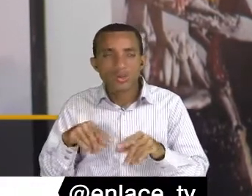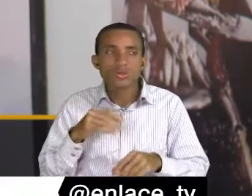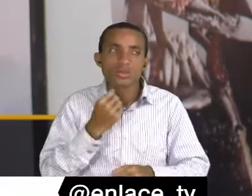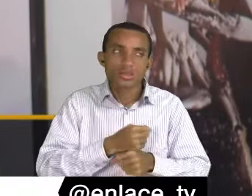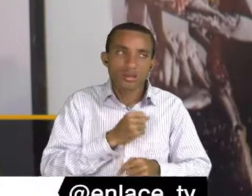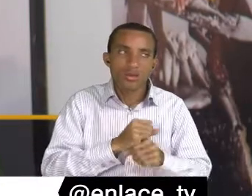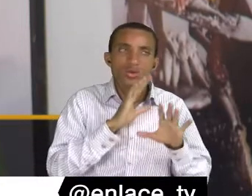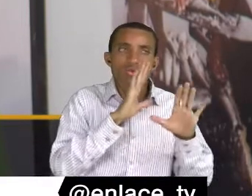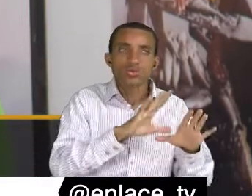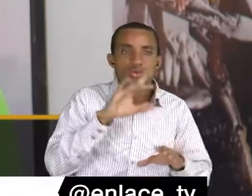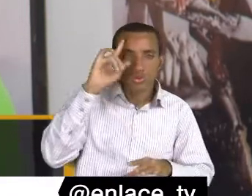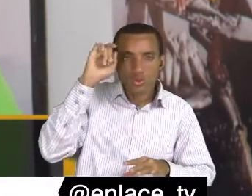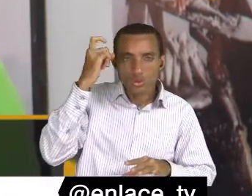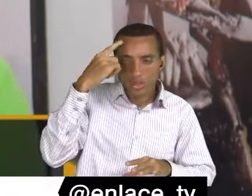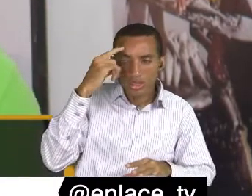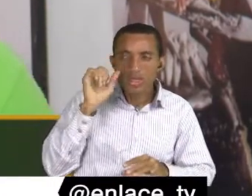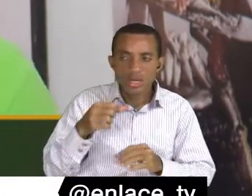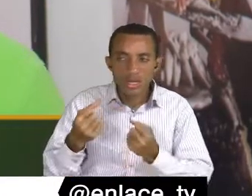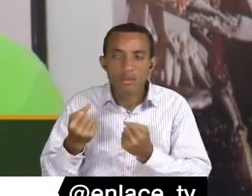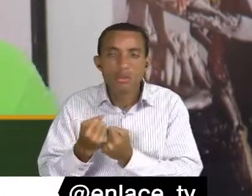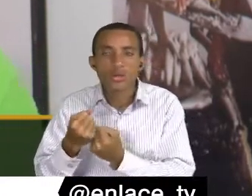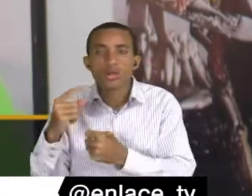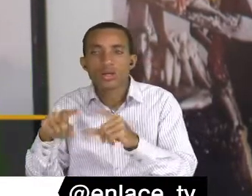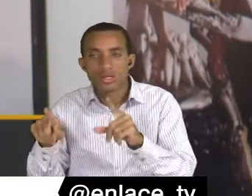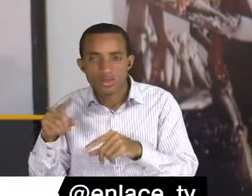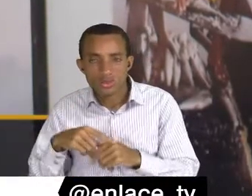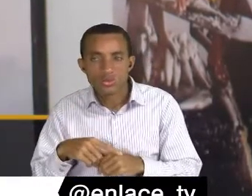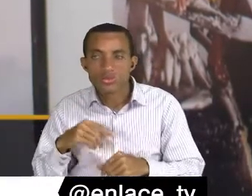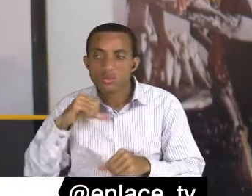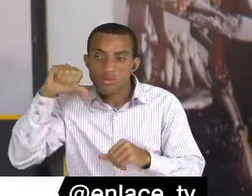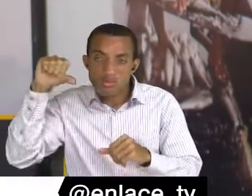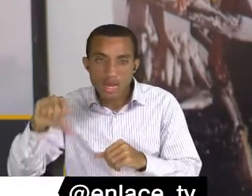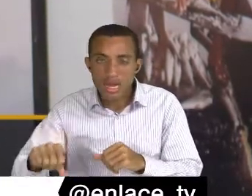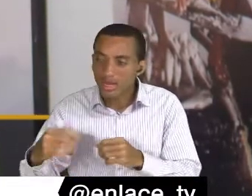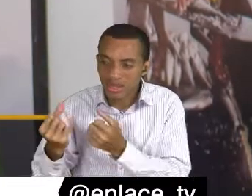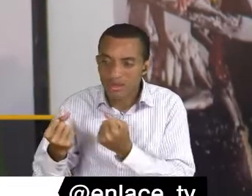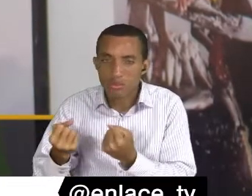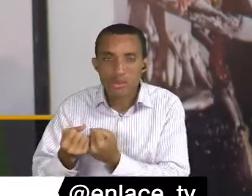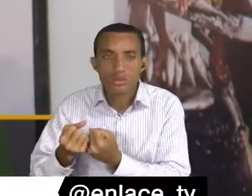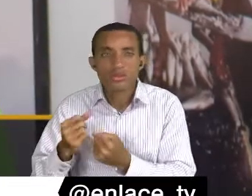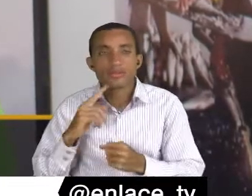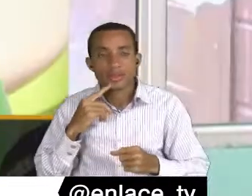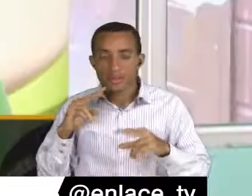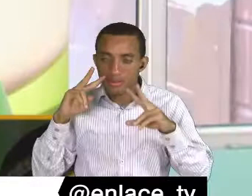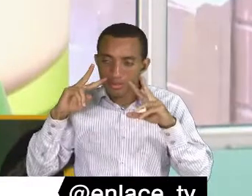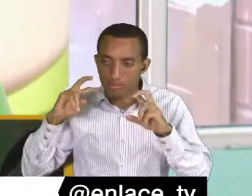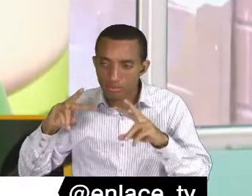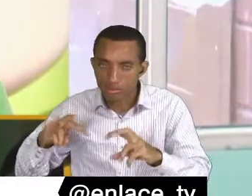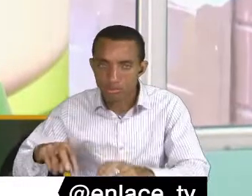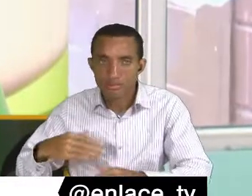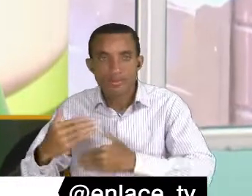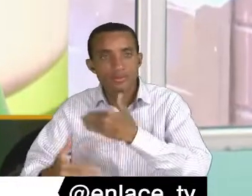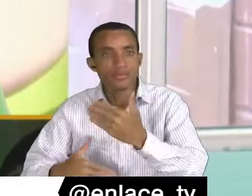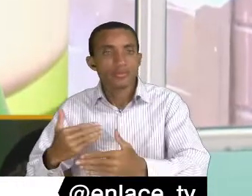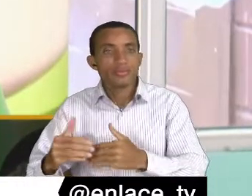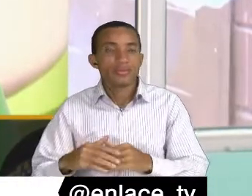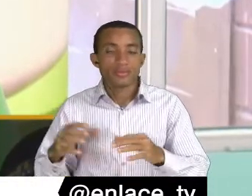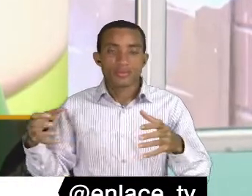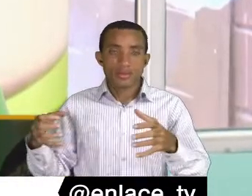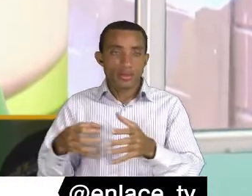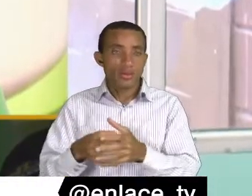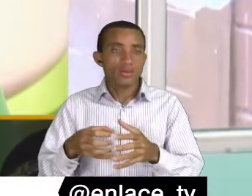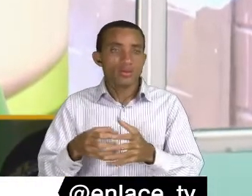No tenemos todavía la certeza ni nombres concretos, pero sí estamos en ese proceso de investigación. Grupos que no serían